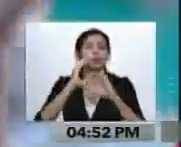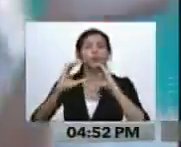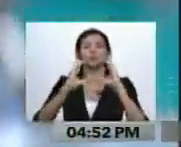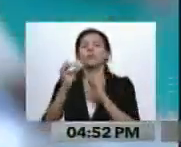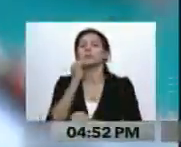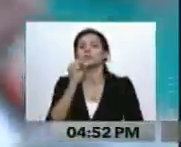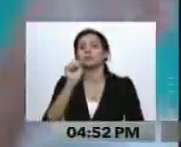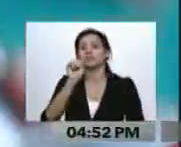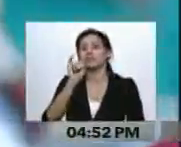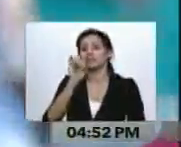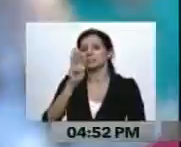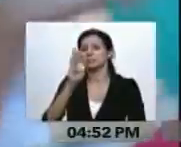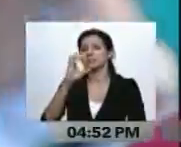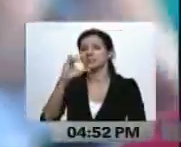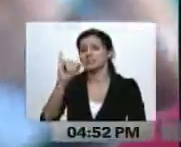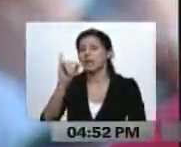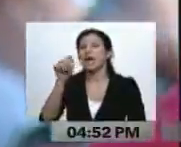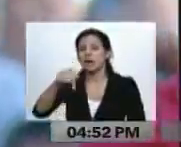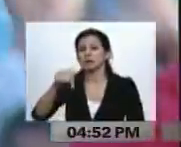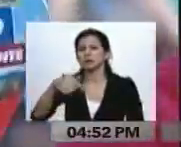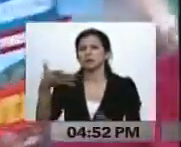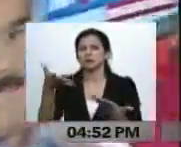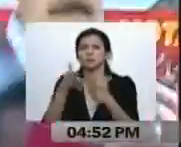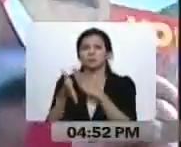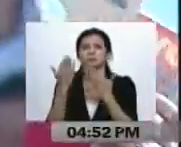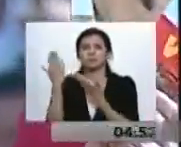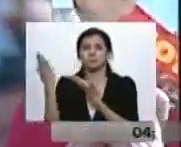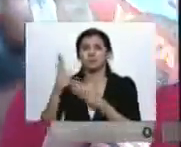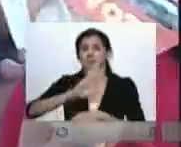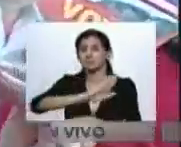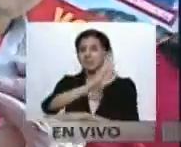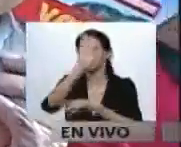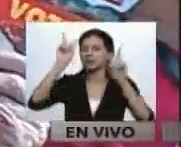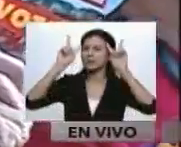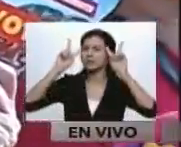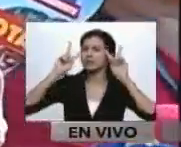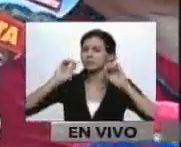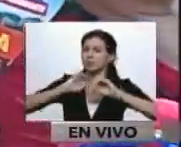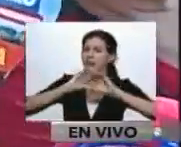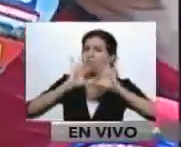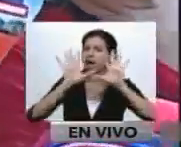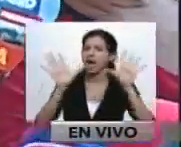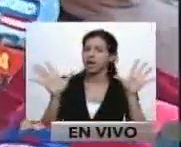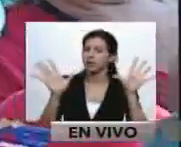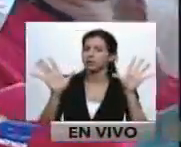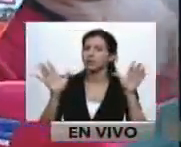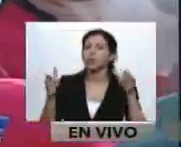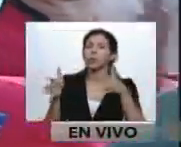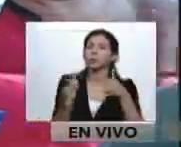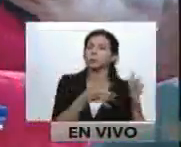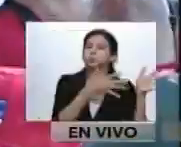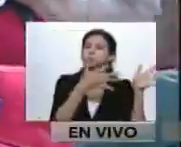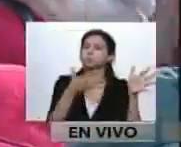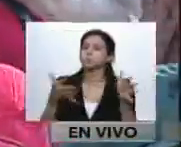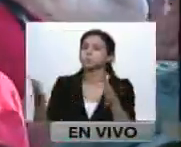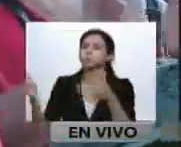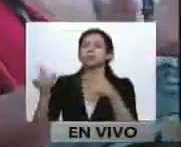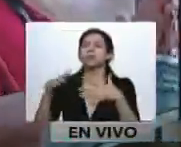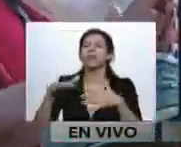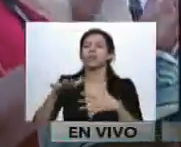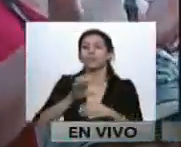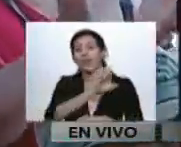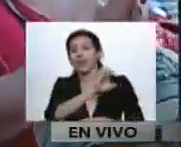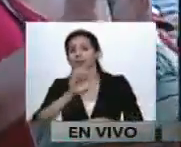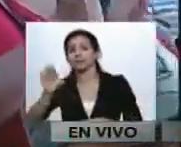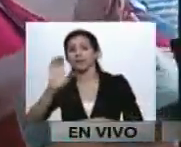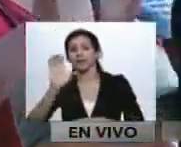e Información, se encuentra en un cielo bastante despejado, un viento que sopla hacia el este